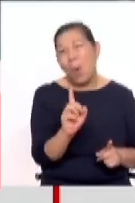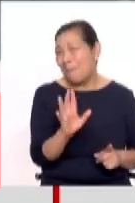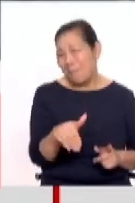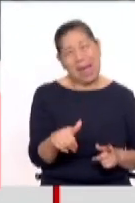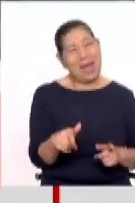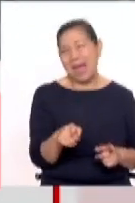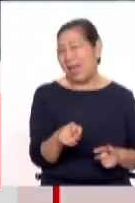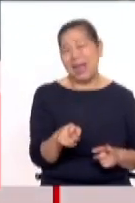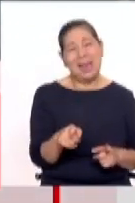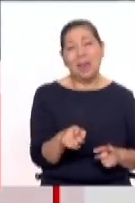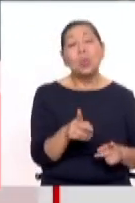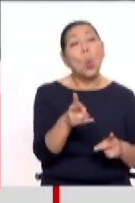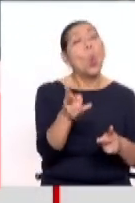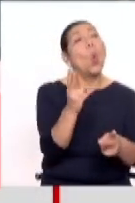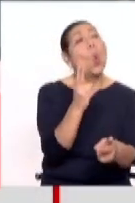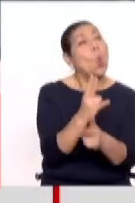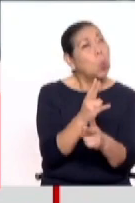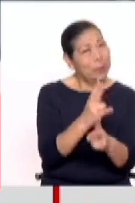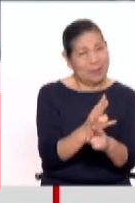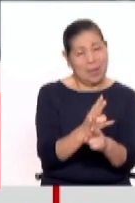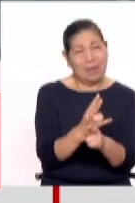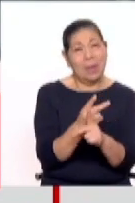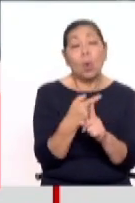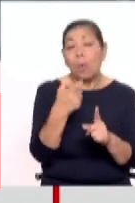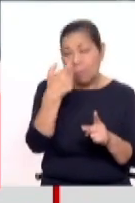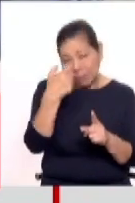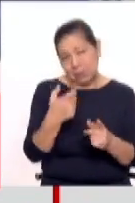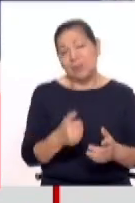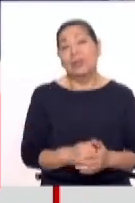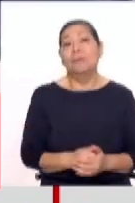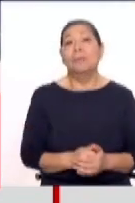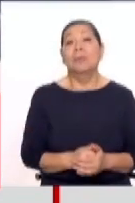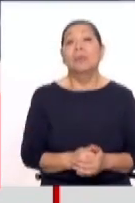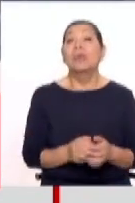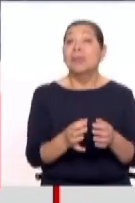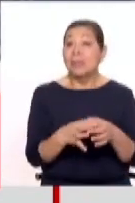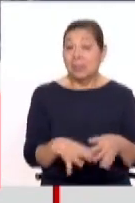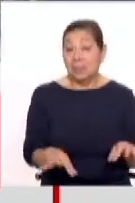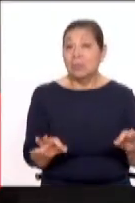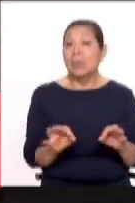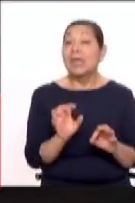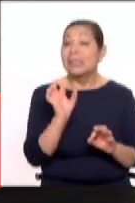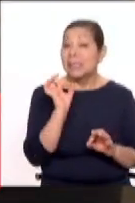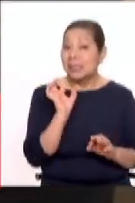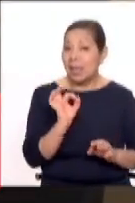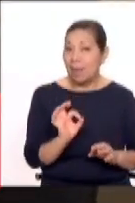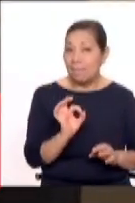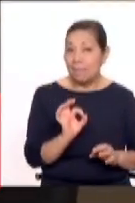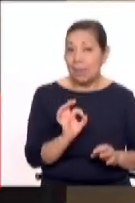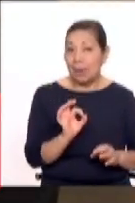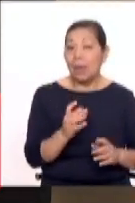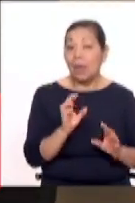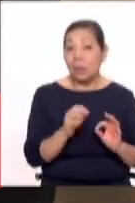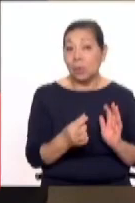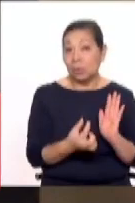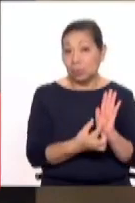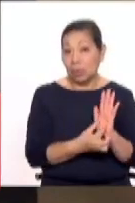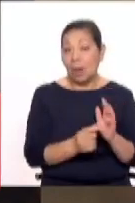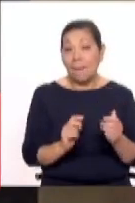un delito, ¿no? Hay que tener mucho cuidado como ciudadanos. Y por eso es importante chequear si es que el email